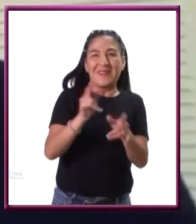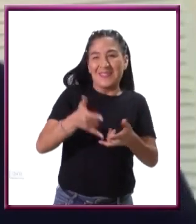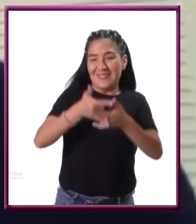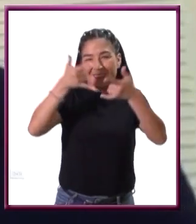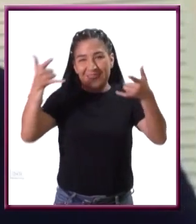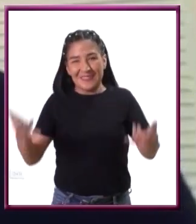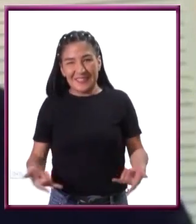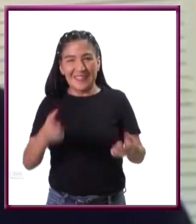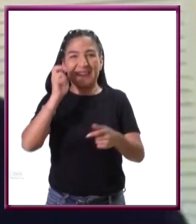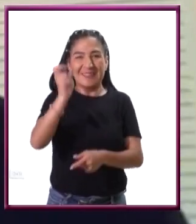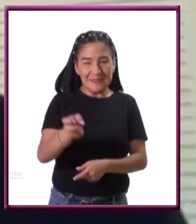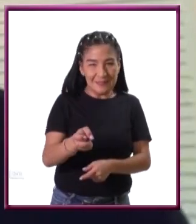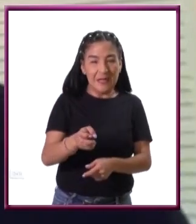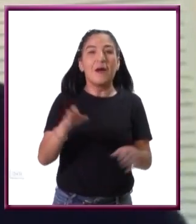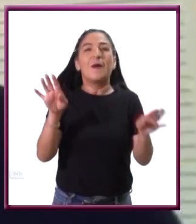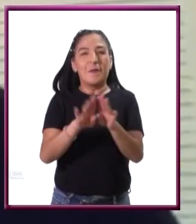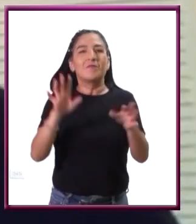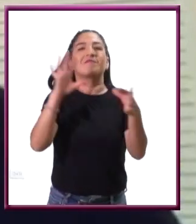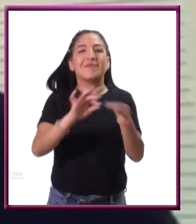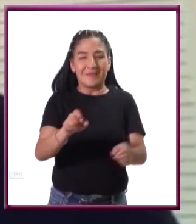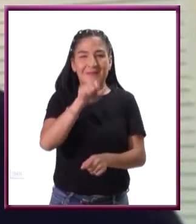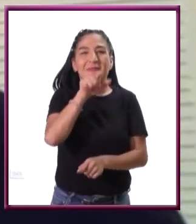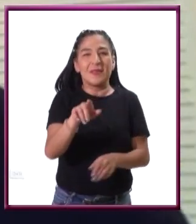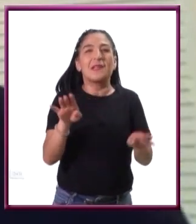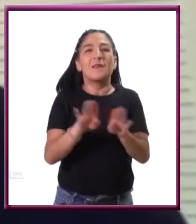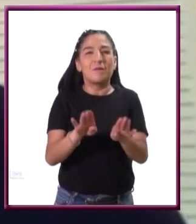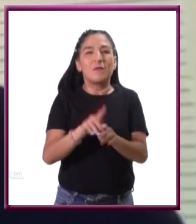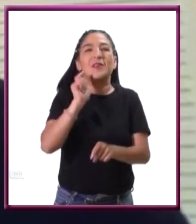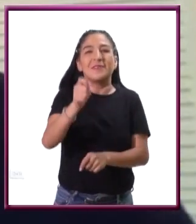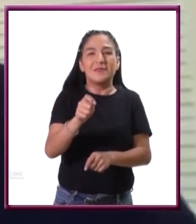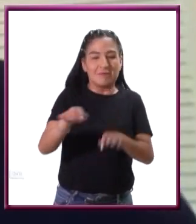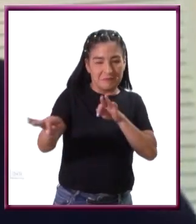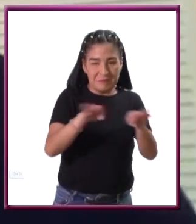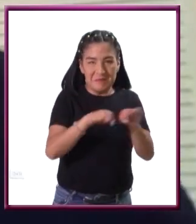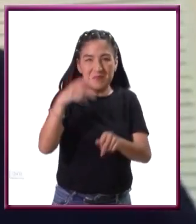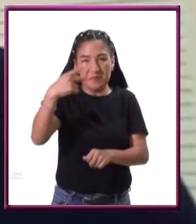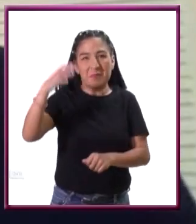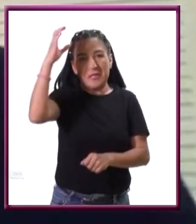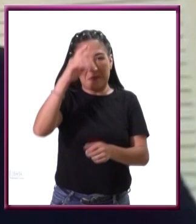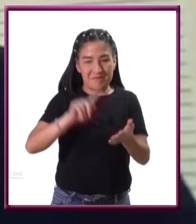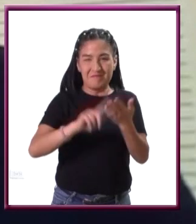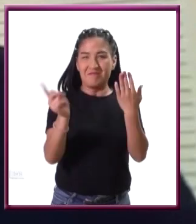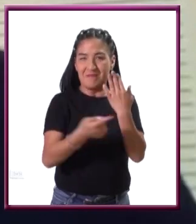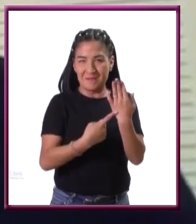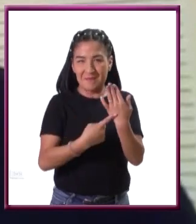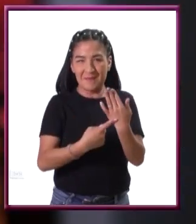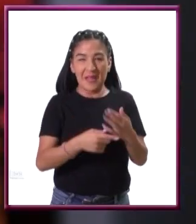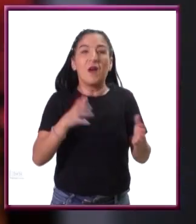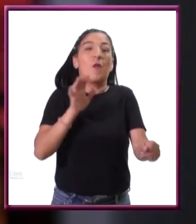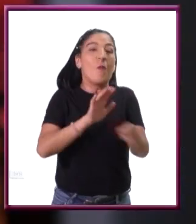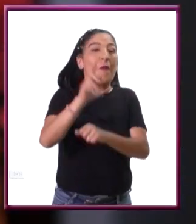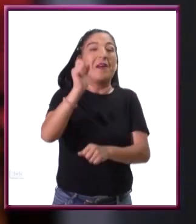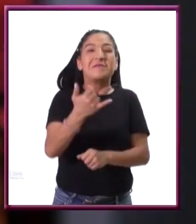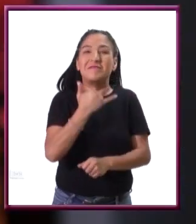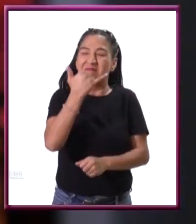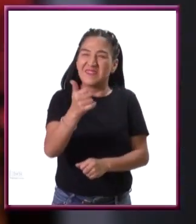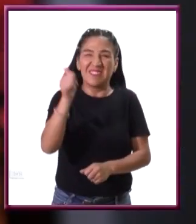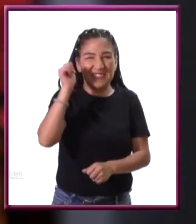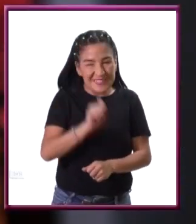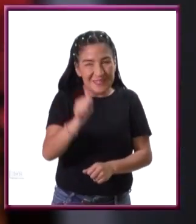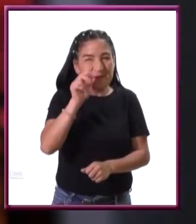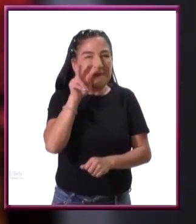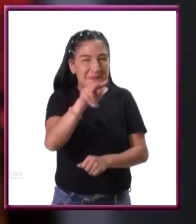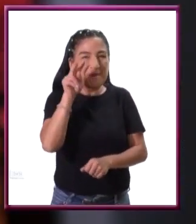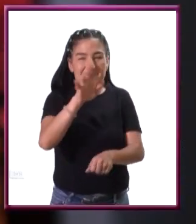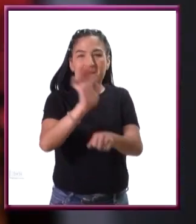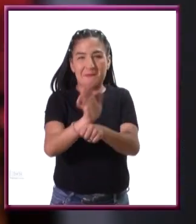Entonces también ahí como que sí se ve el trabajo científico detrás, ¿no? Entre los errores más comunes, bueno, es que muchas veces se